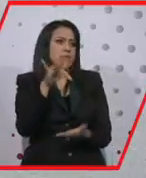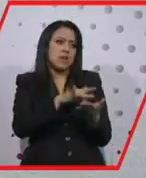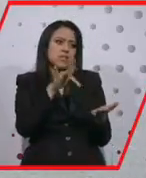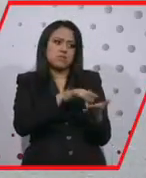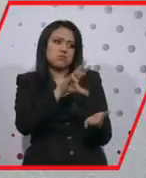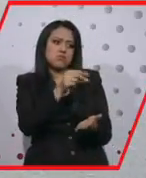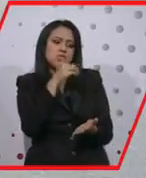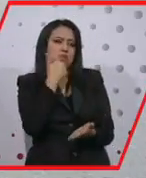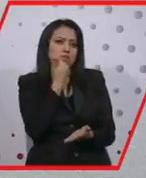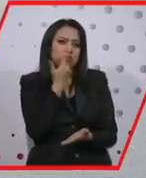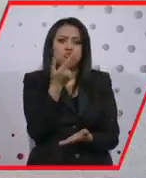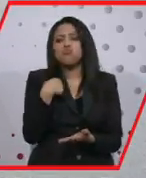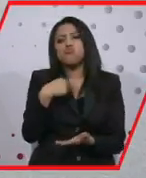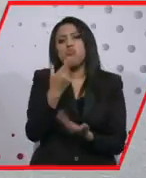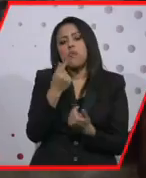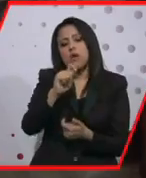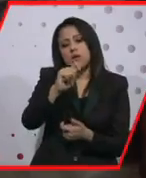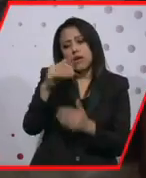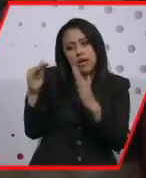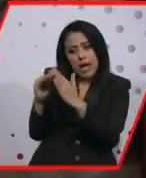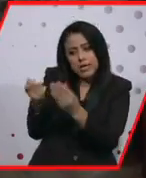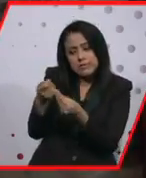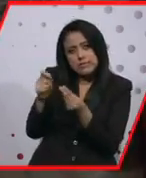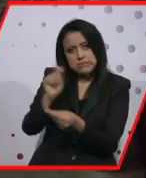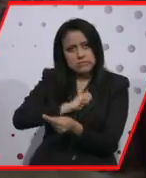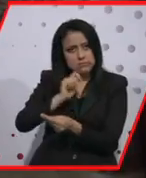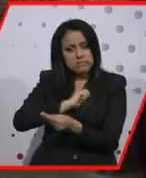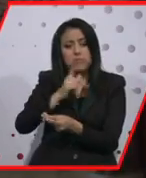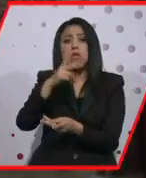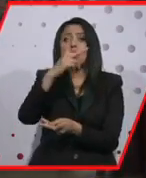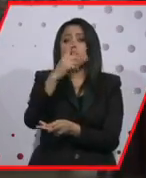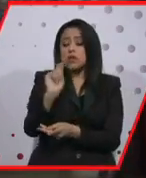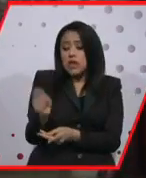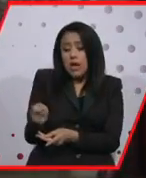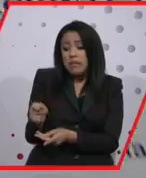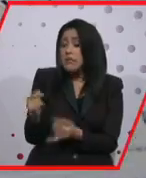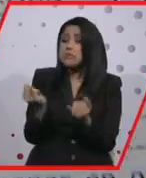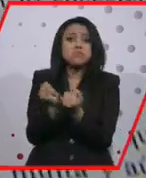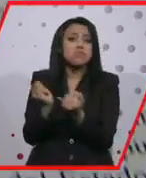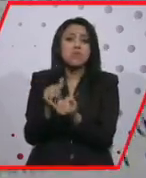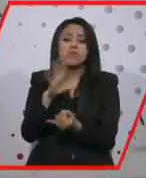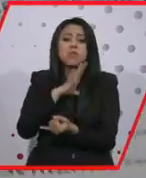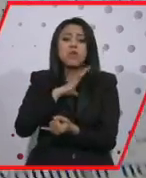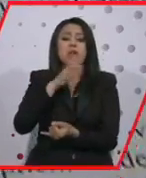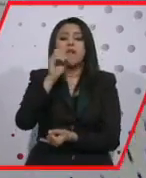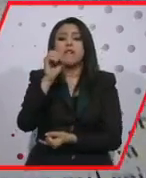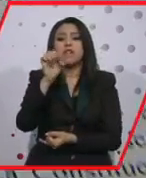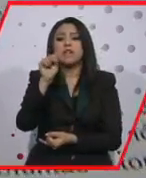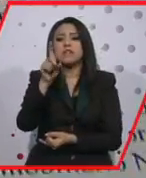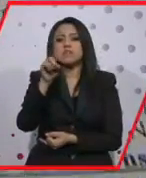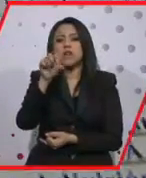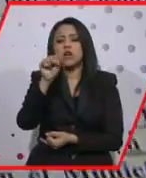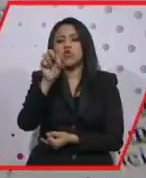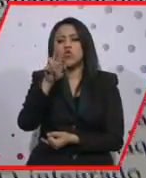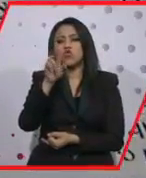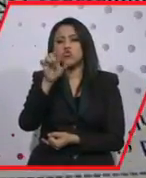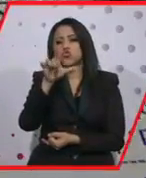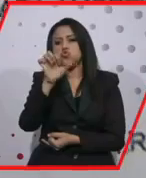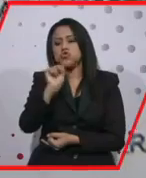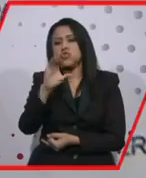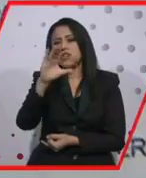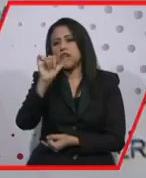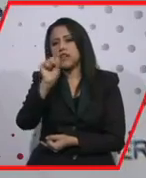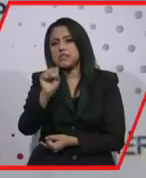con entrega ni llaves no me entregan a casa uso una demanda con la inmobiliaria de nombre desarrollo es casa fácil es sea de cb pero los abogados